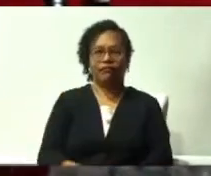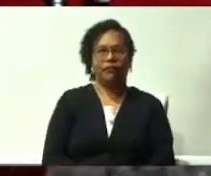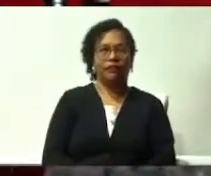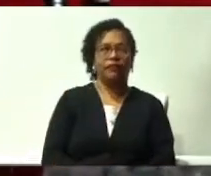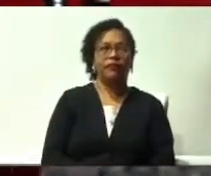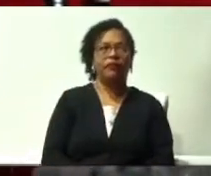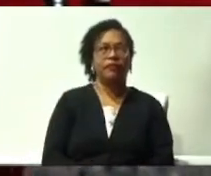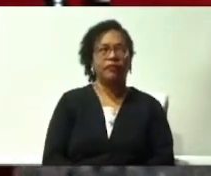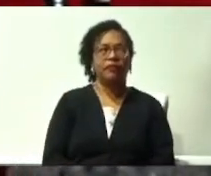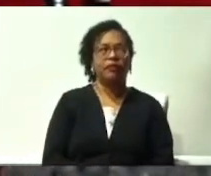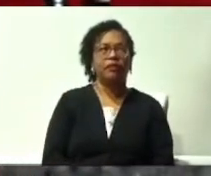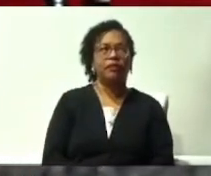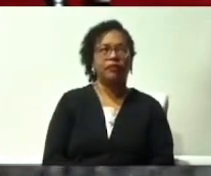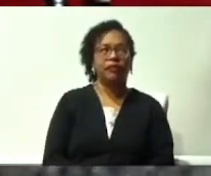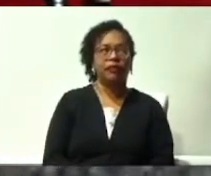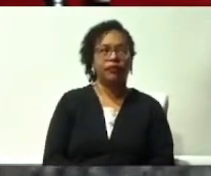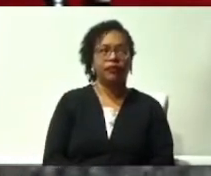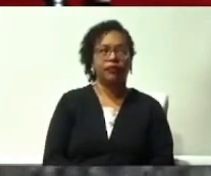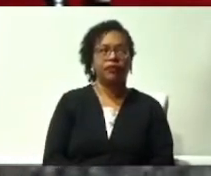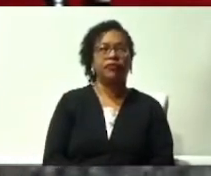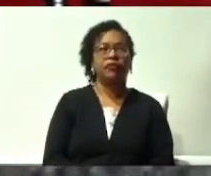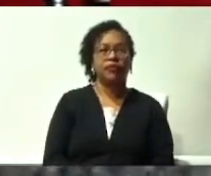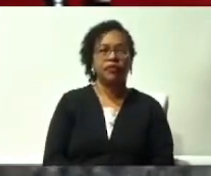Y nos fuimos a apoyar a un líder.